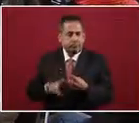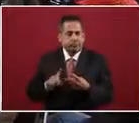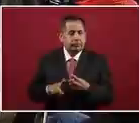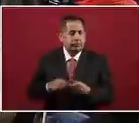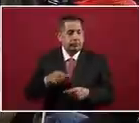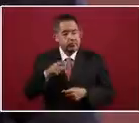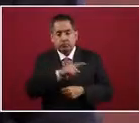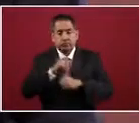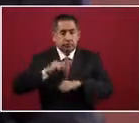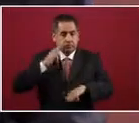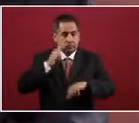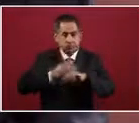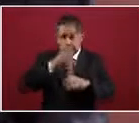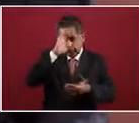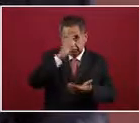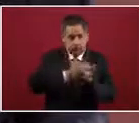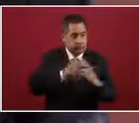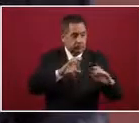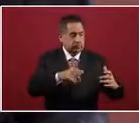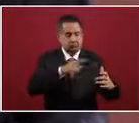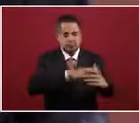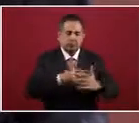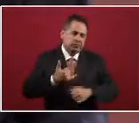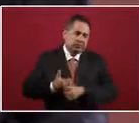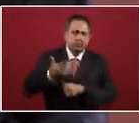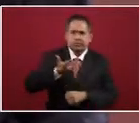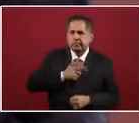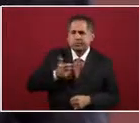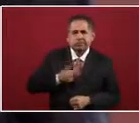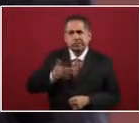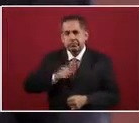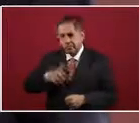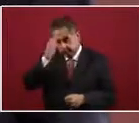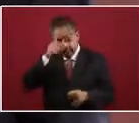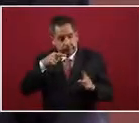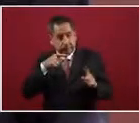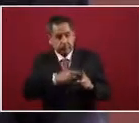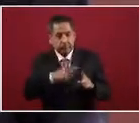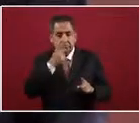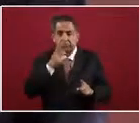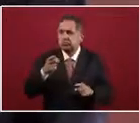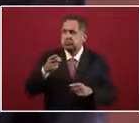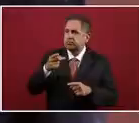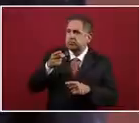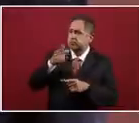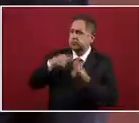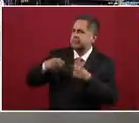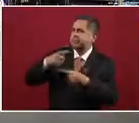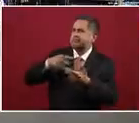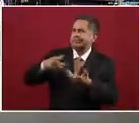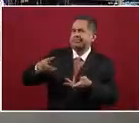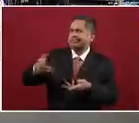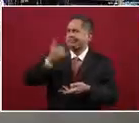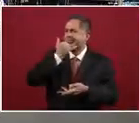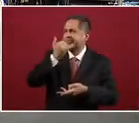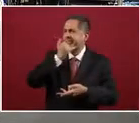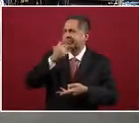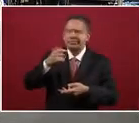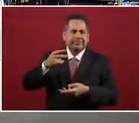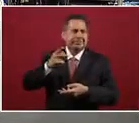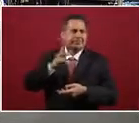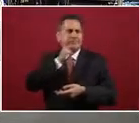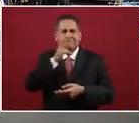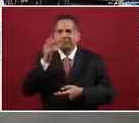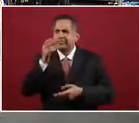Arquidiócesis Primada de México, ayer se mostró inconforme con lo que llamó una retórica del gobierno de no criminalizar a